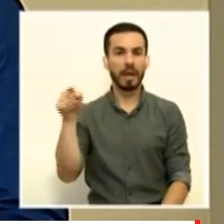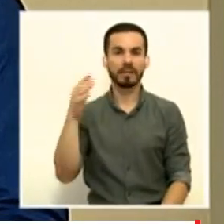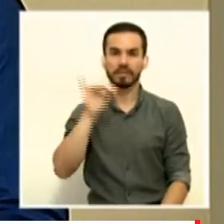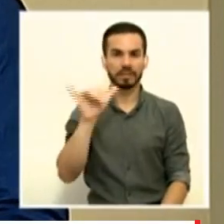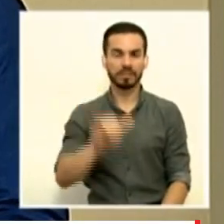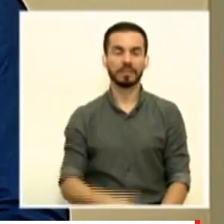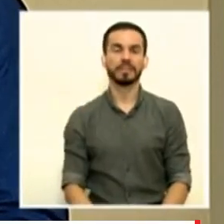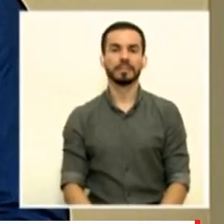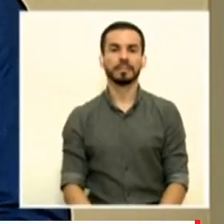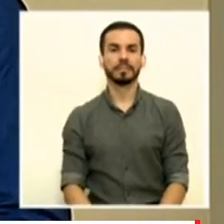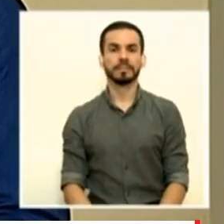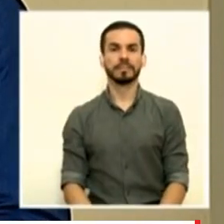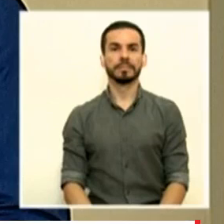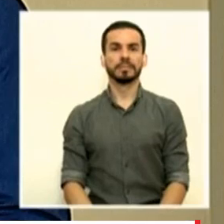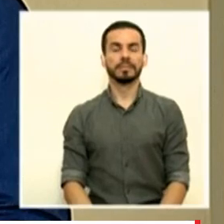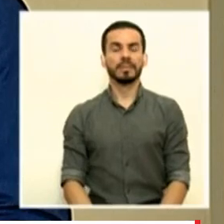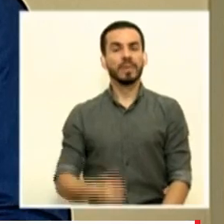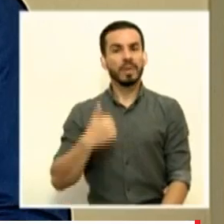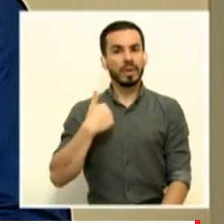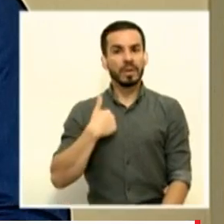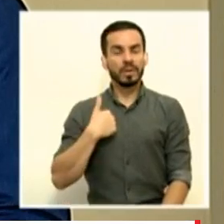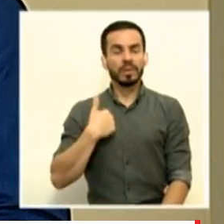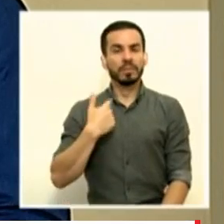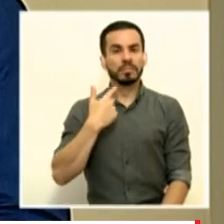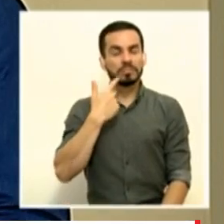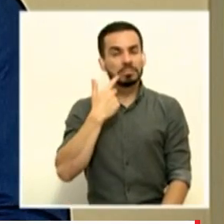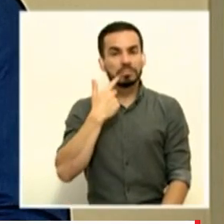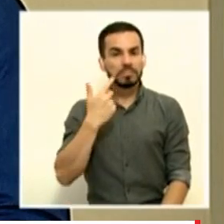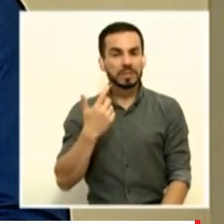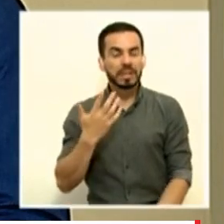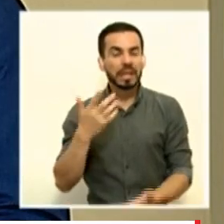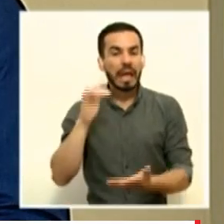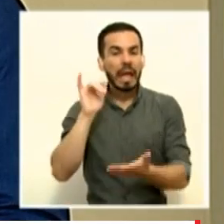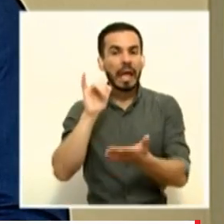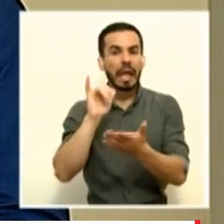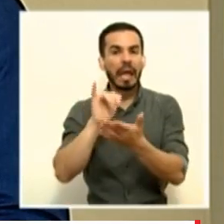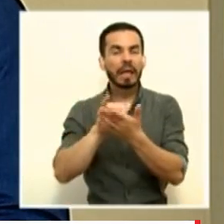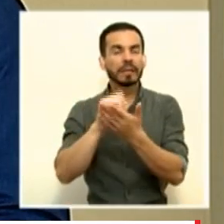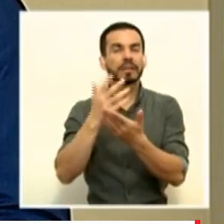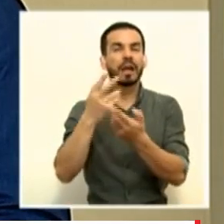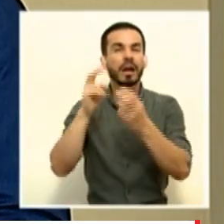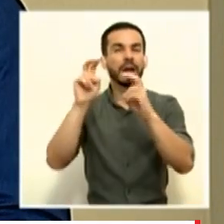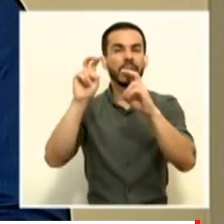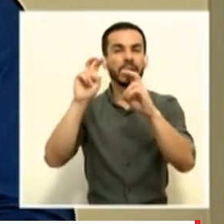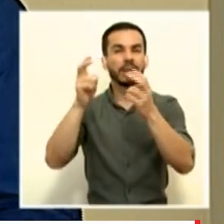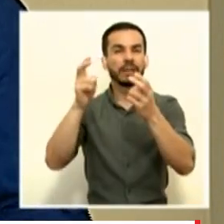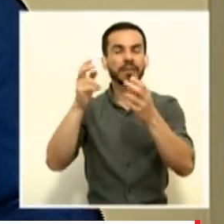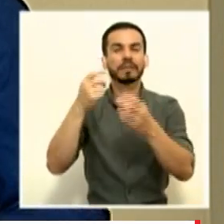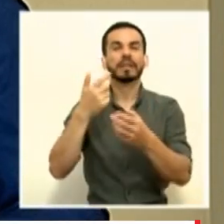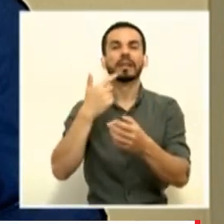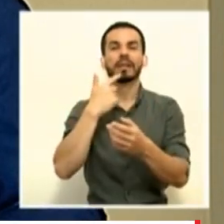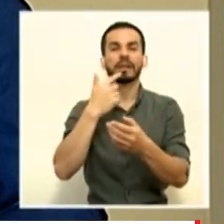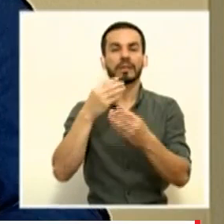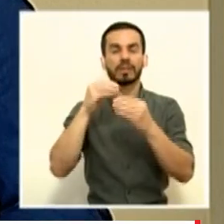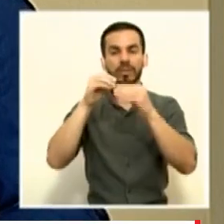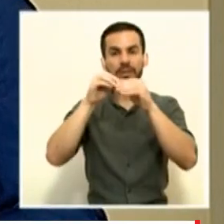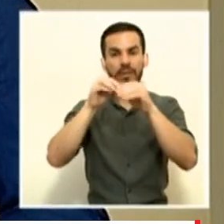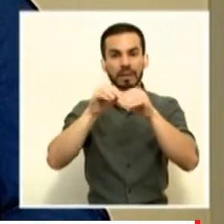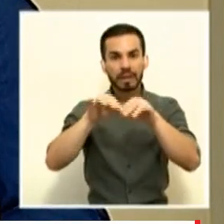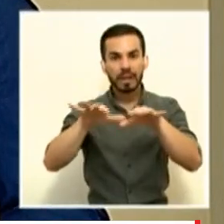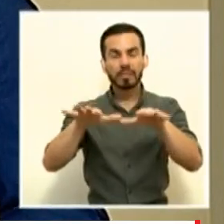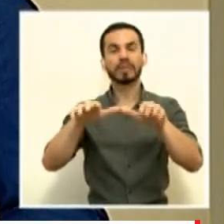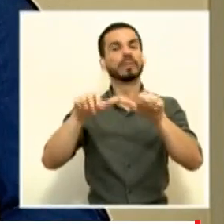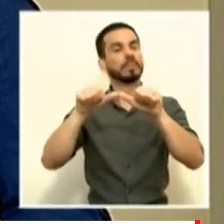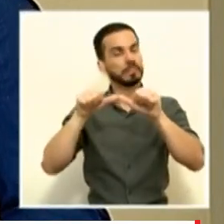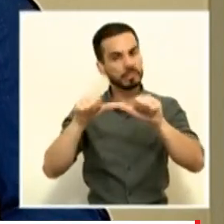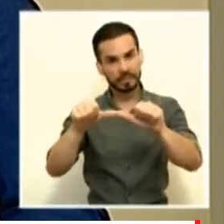también. Yo diría que eso, pues obviamente hay un asunto, y hemos dicho, la transmisión se va a